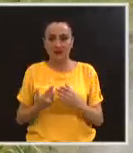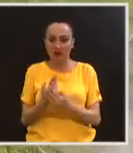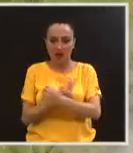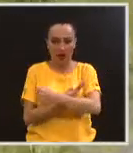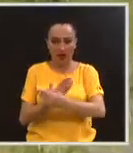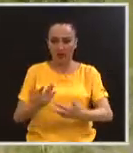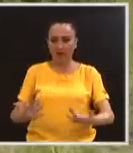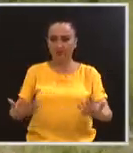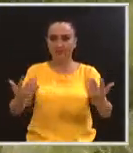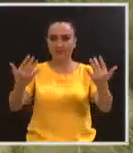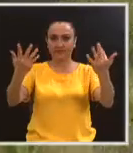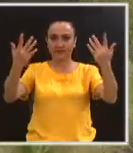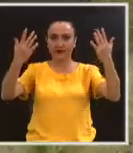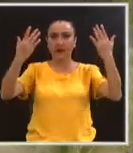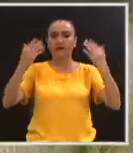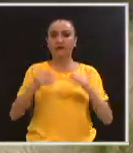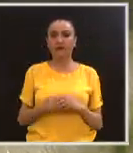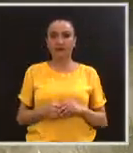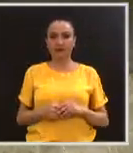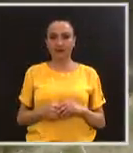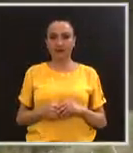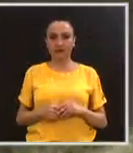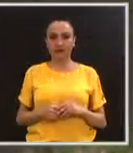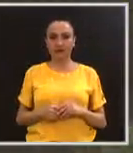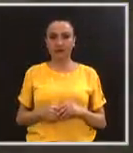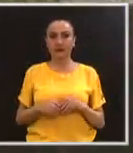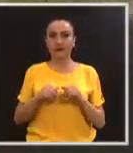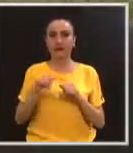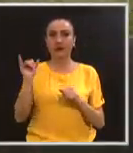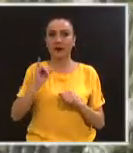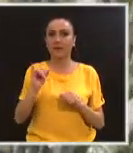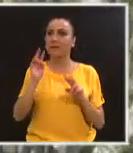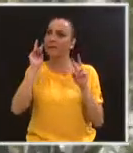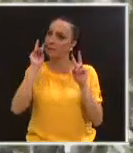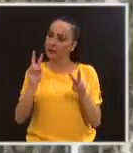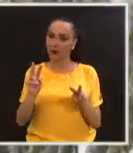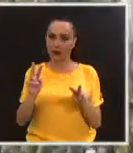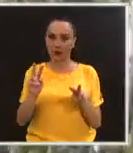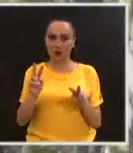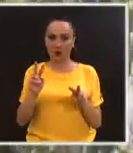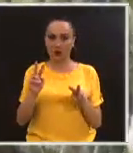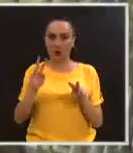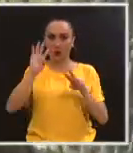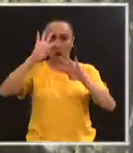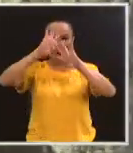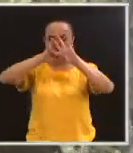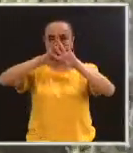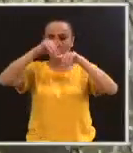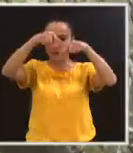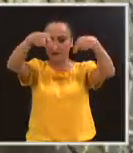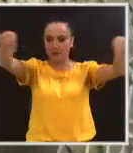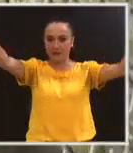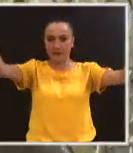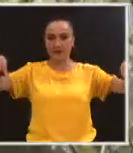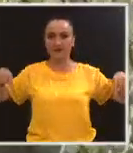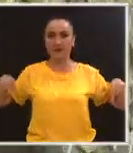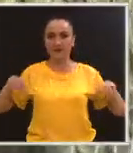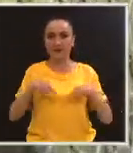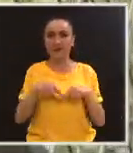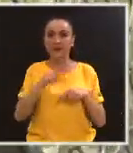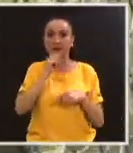zacate Monte Y seguirán también observando una malla perimetral el